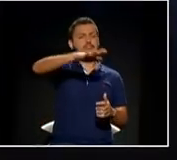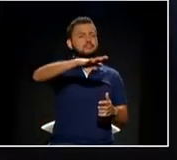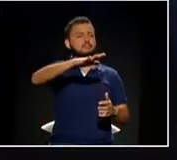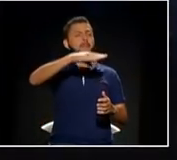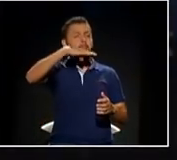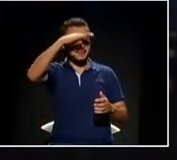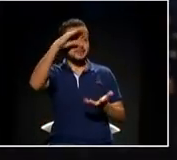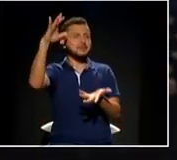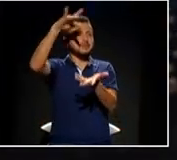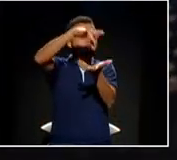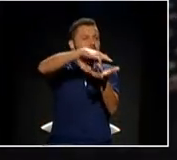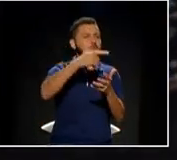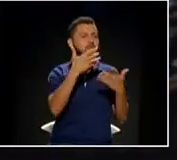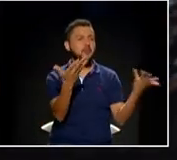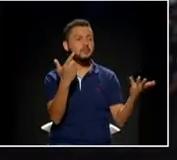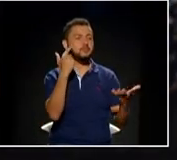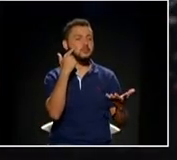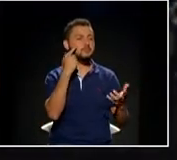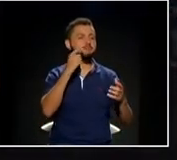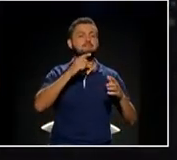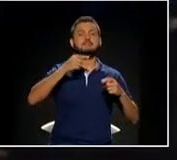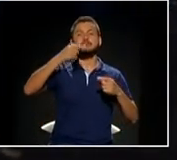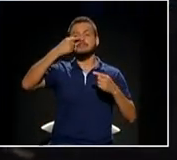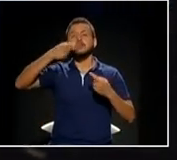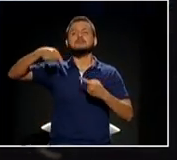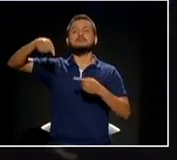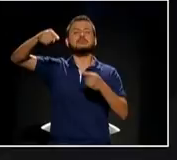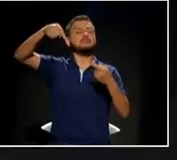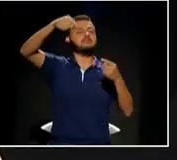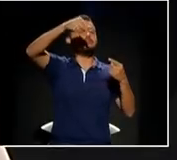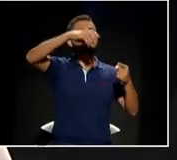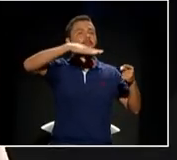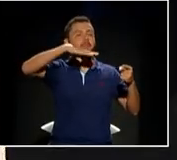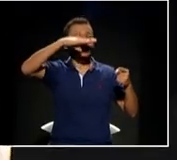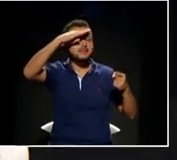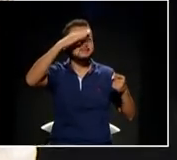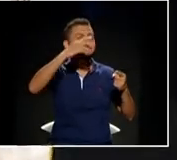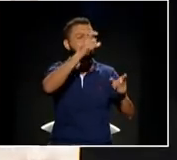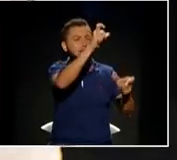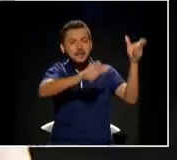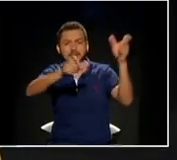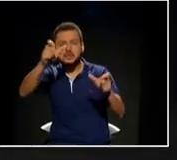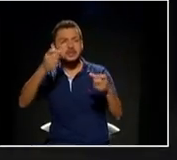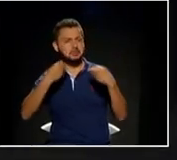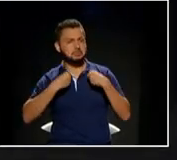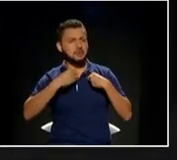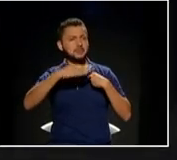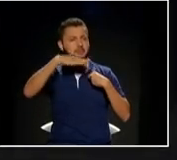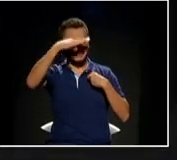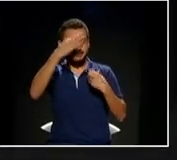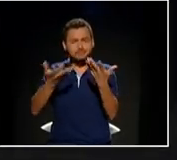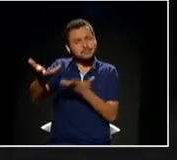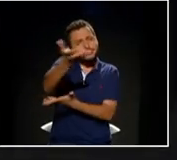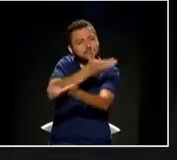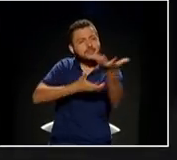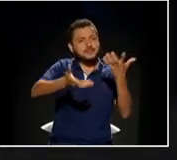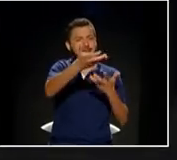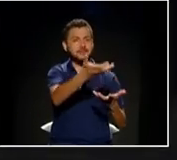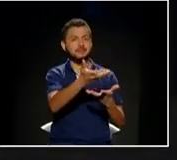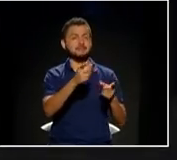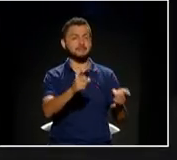disfrutado de sus lugares maravillosos y he podido hacer lo que me gusta compartir con sus ciudadanos nosotros hemos venido